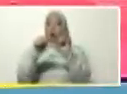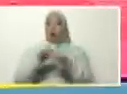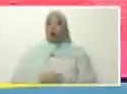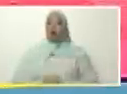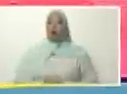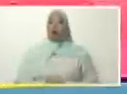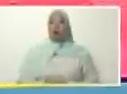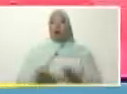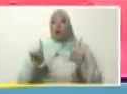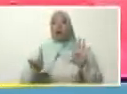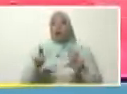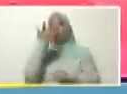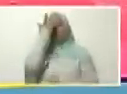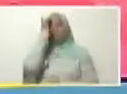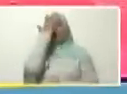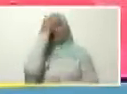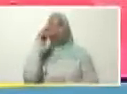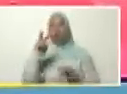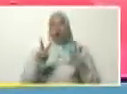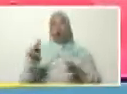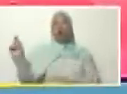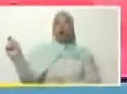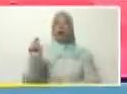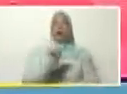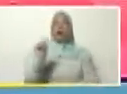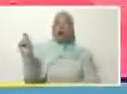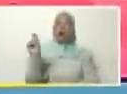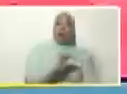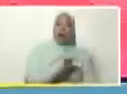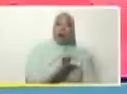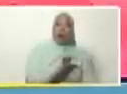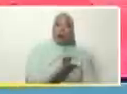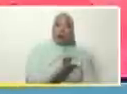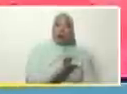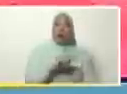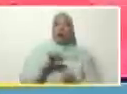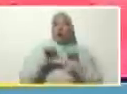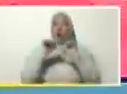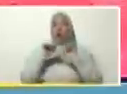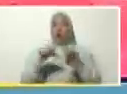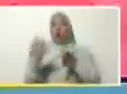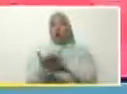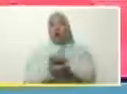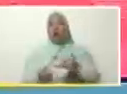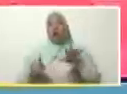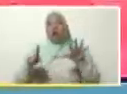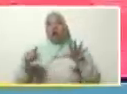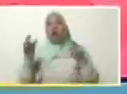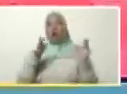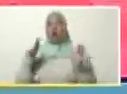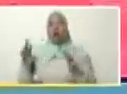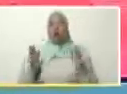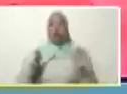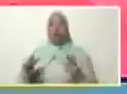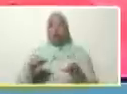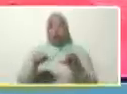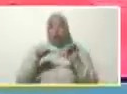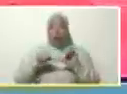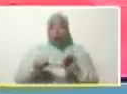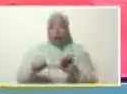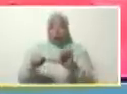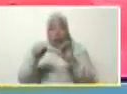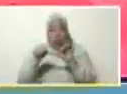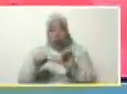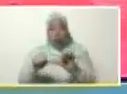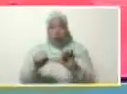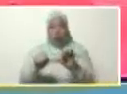El 6 de febrero, 2 meses, seguía el sabotaje intenso, 60 días. El 6 de marzo, seguía el sabotaje. Después fue